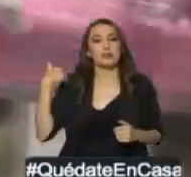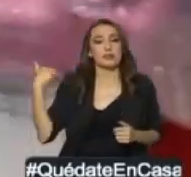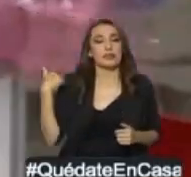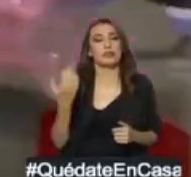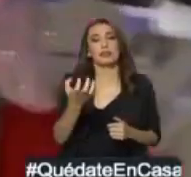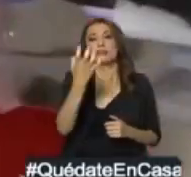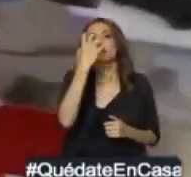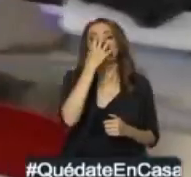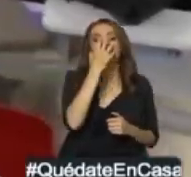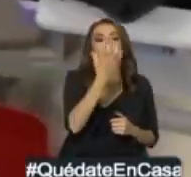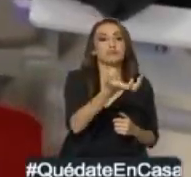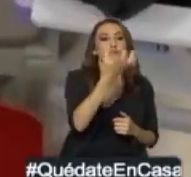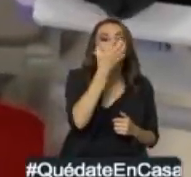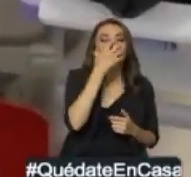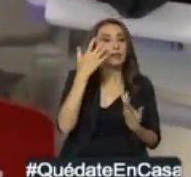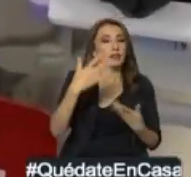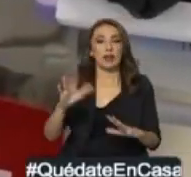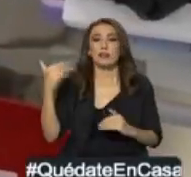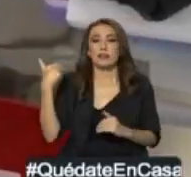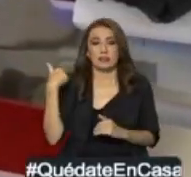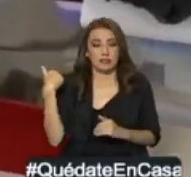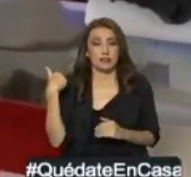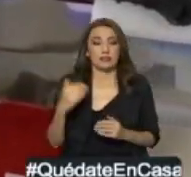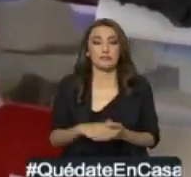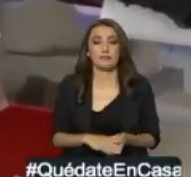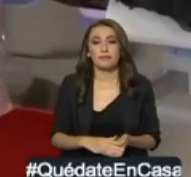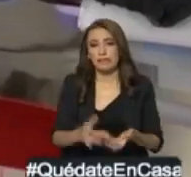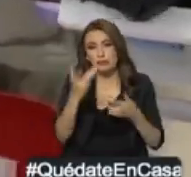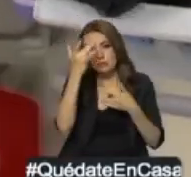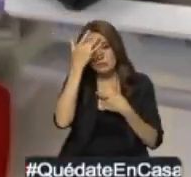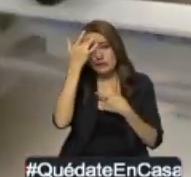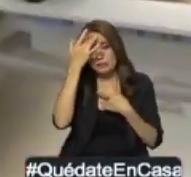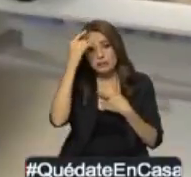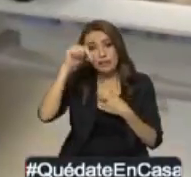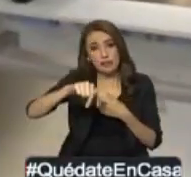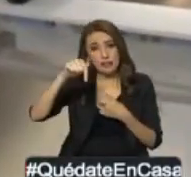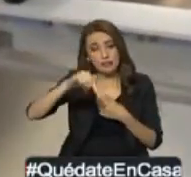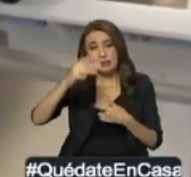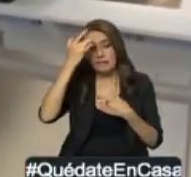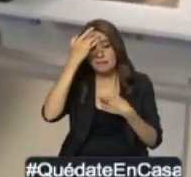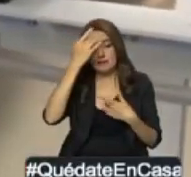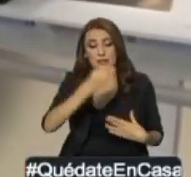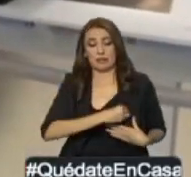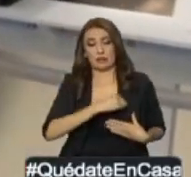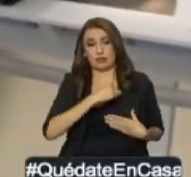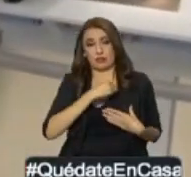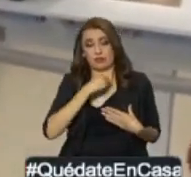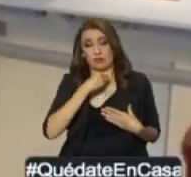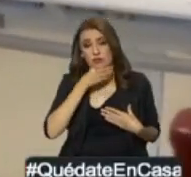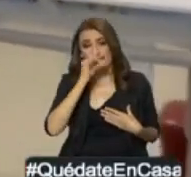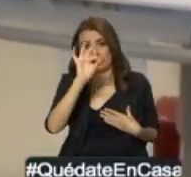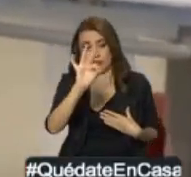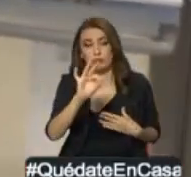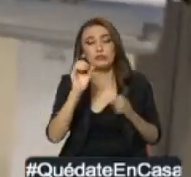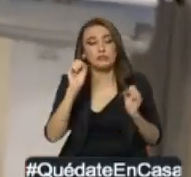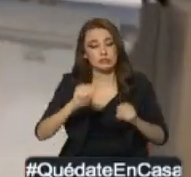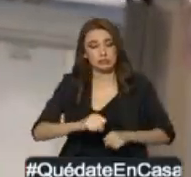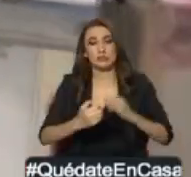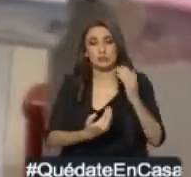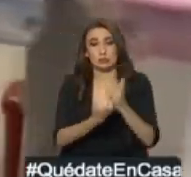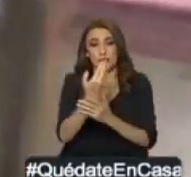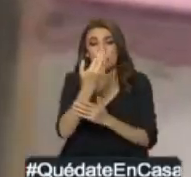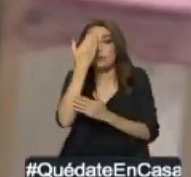de la pandemia es una enfermedad nueva que no tiene tratamiento específico hasta el día de hoy